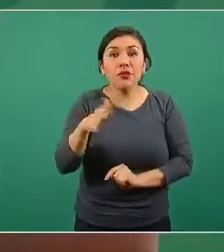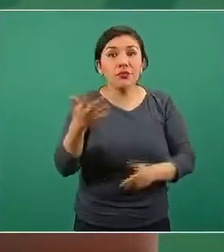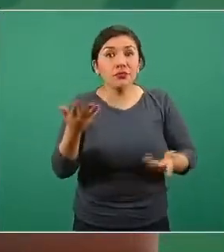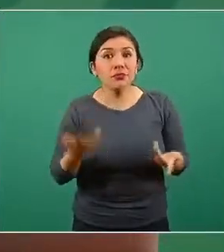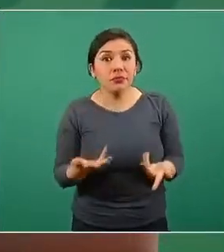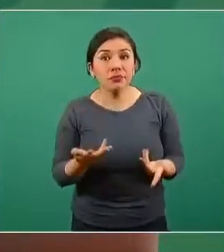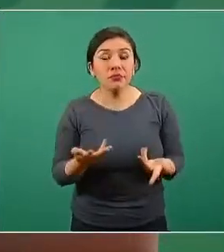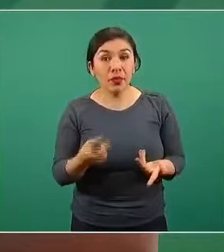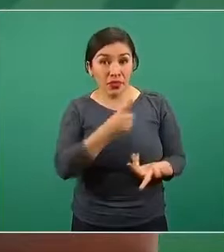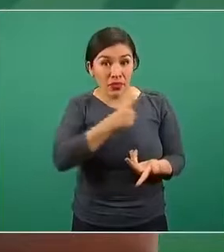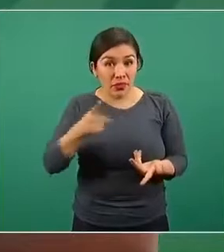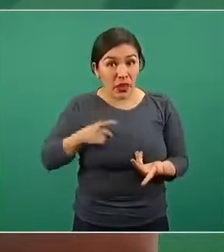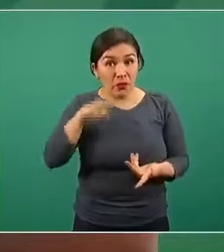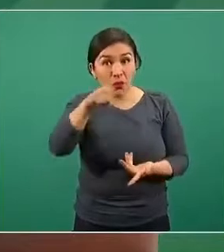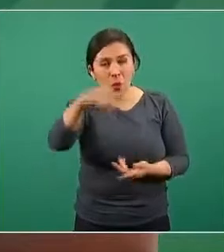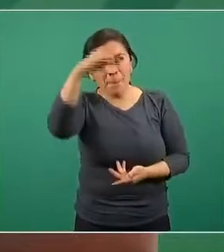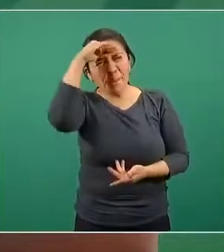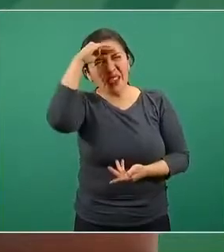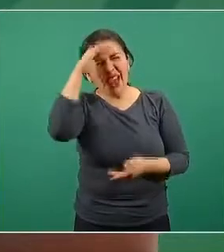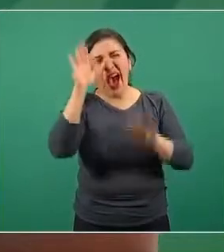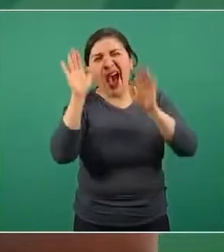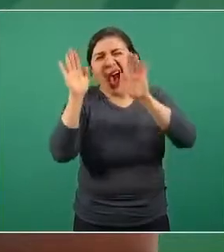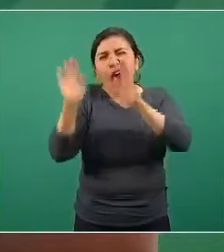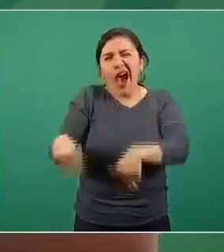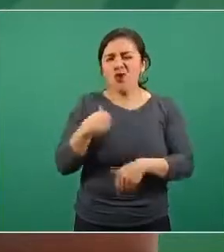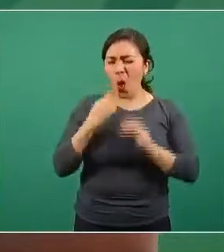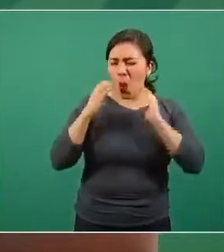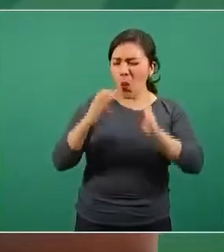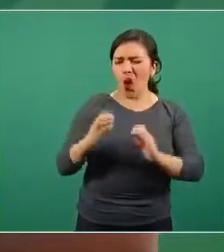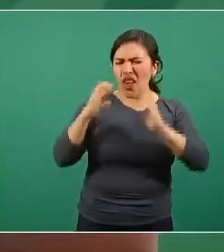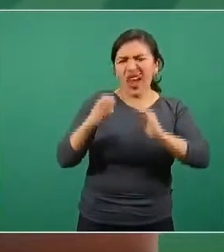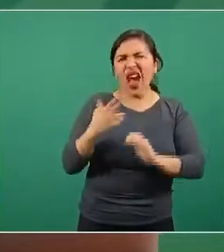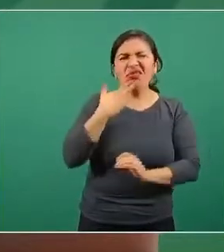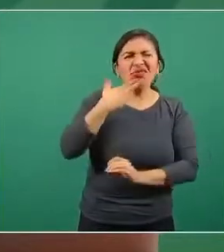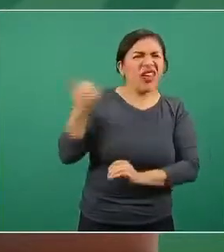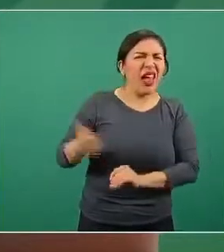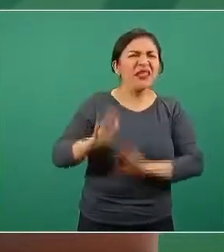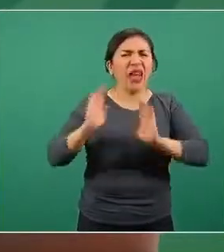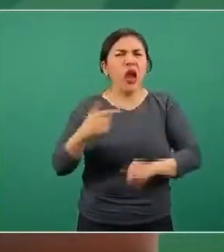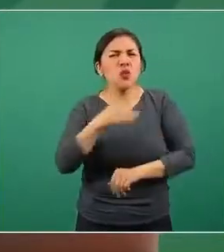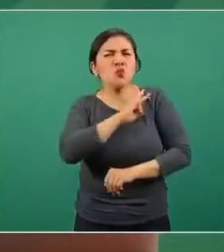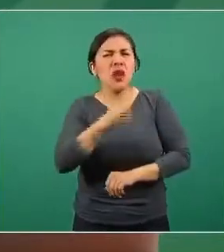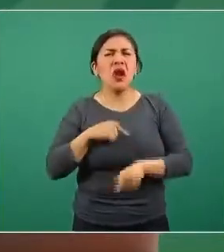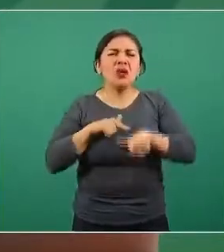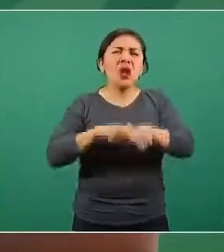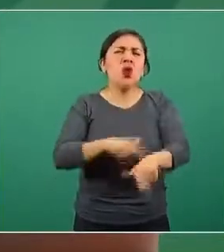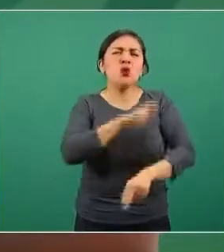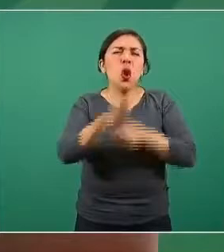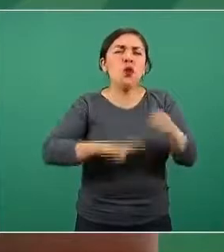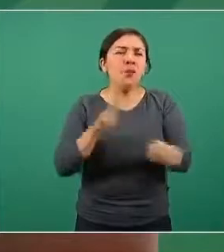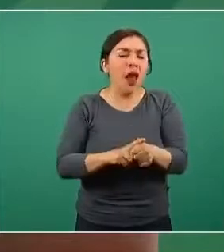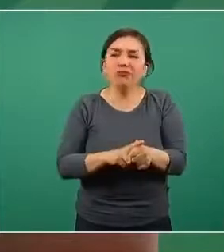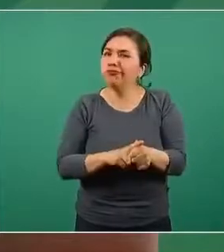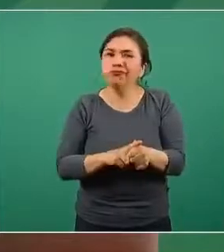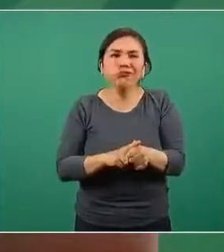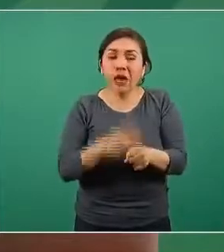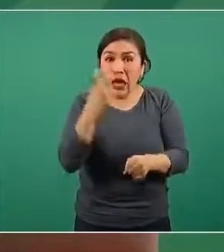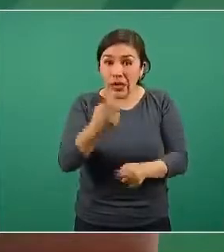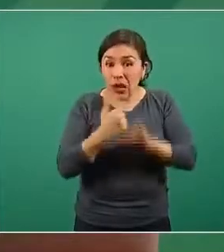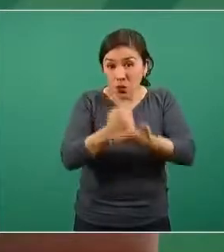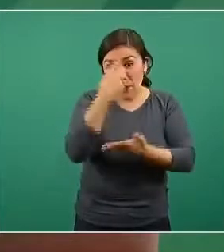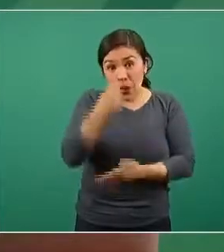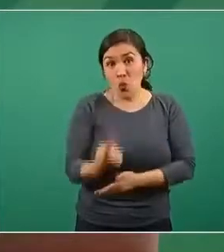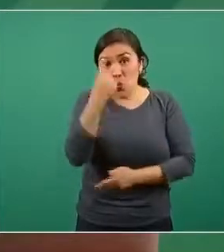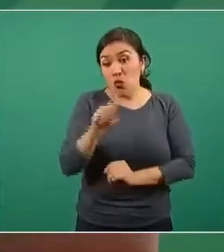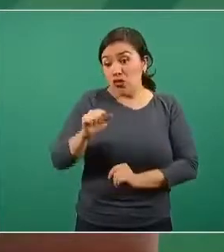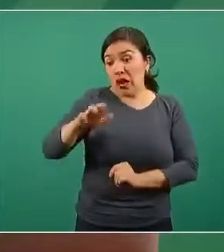que bajar nuestras acciones de prevención y control de infecciones que nos van a ayudar no solamente para SARS-CoV-2,